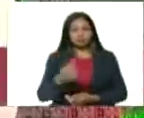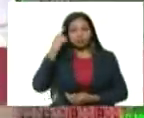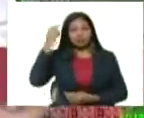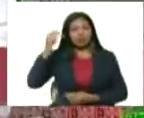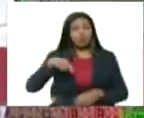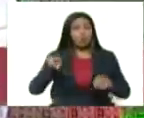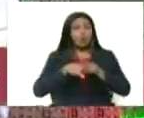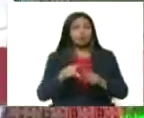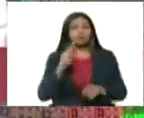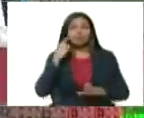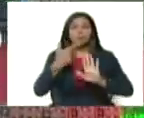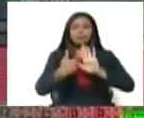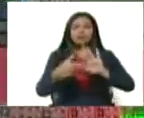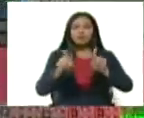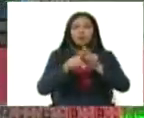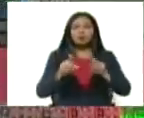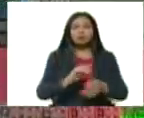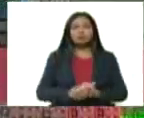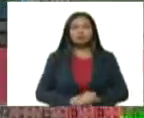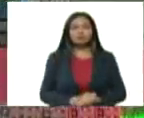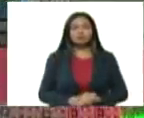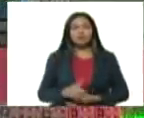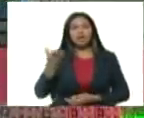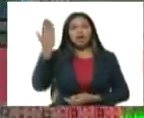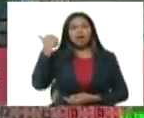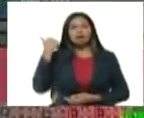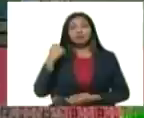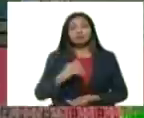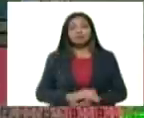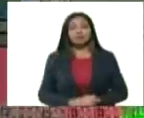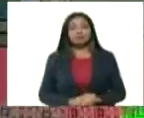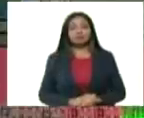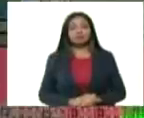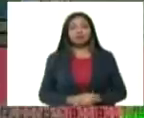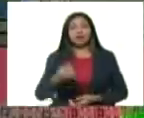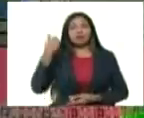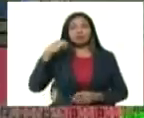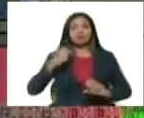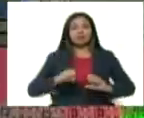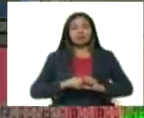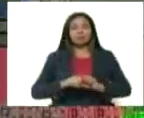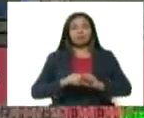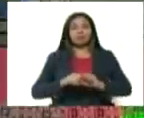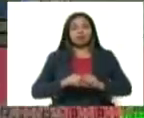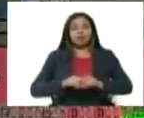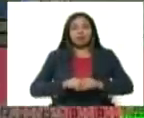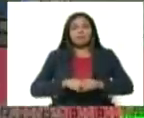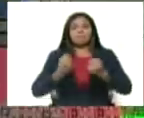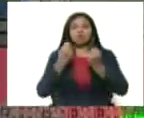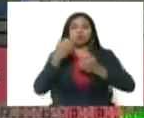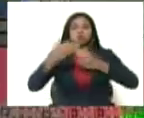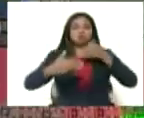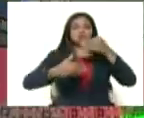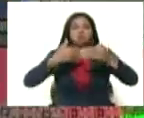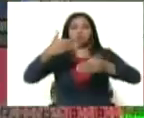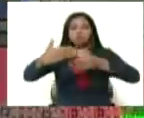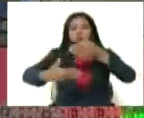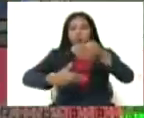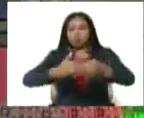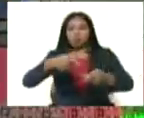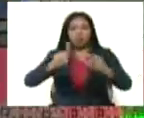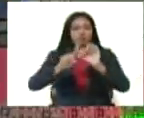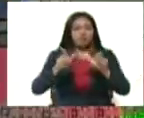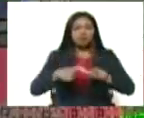hoy. Fíjense que ayer ya se rompió esa cadena de transmisión que venía ocurriendo en